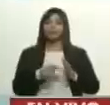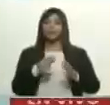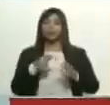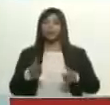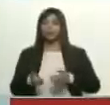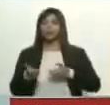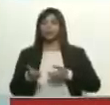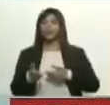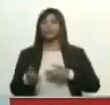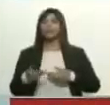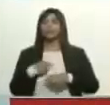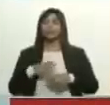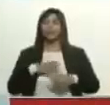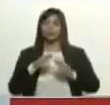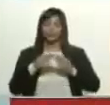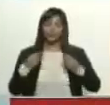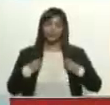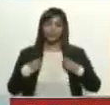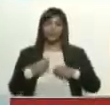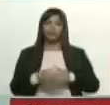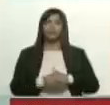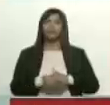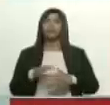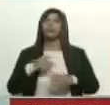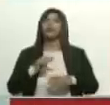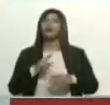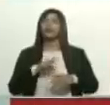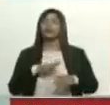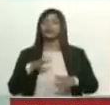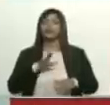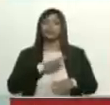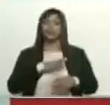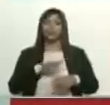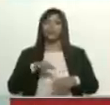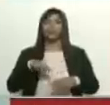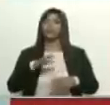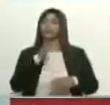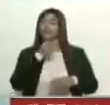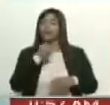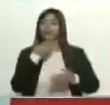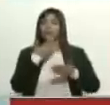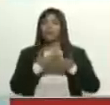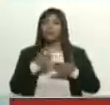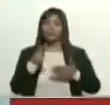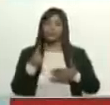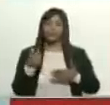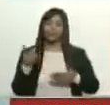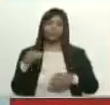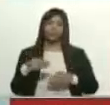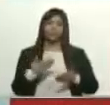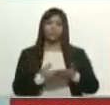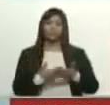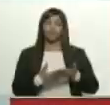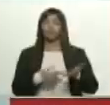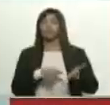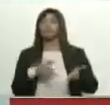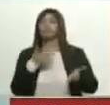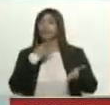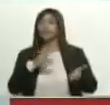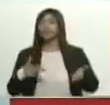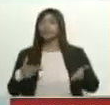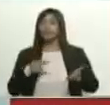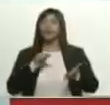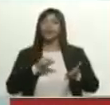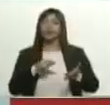fuego en su residencia, el cual tenía en su poder sin la permisología correspondiente. Por este hecho, a